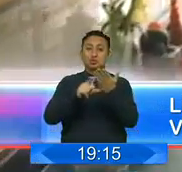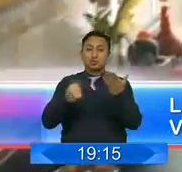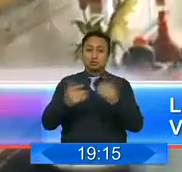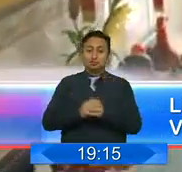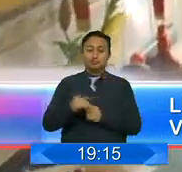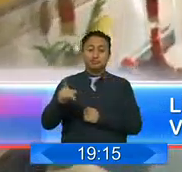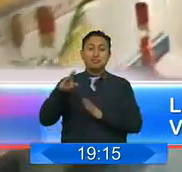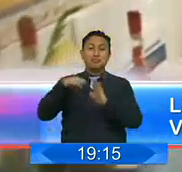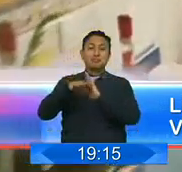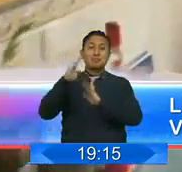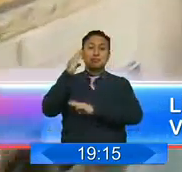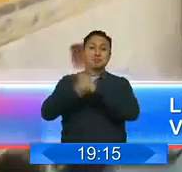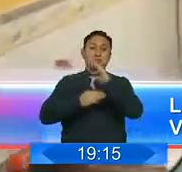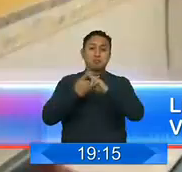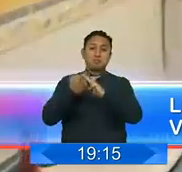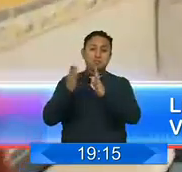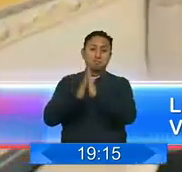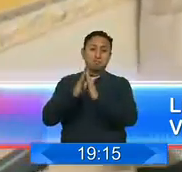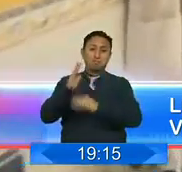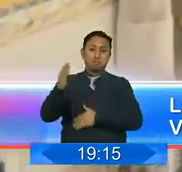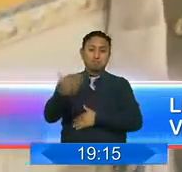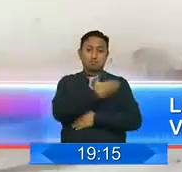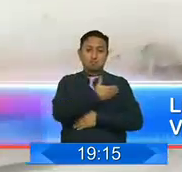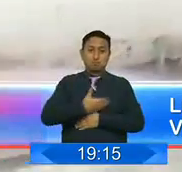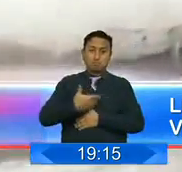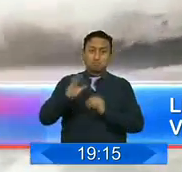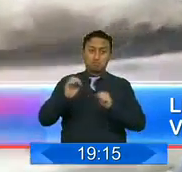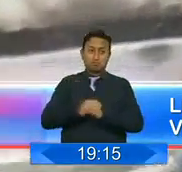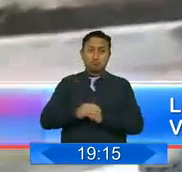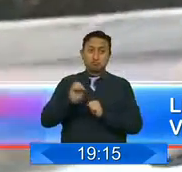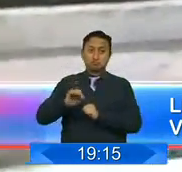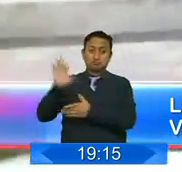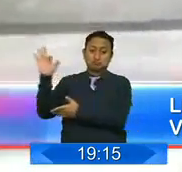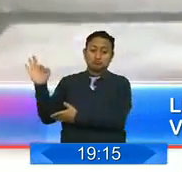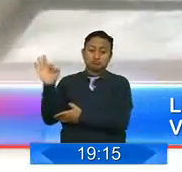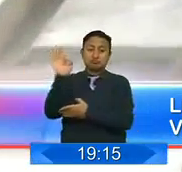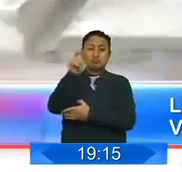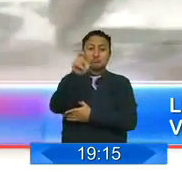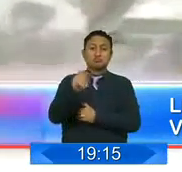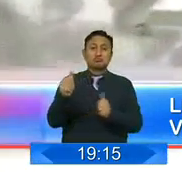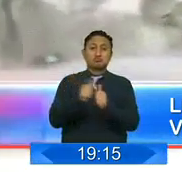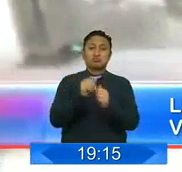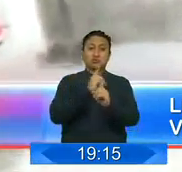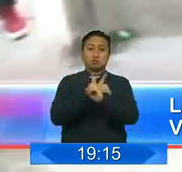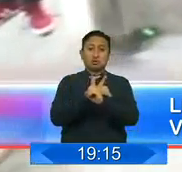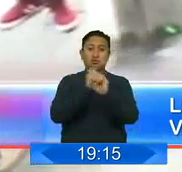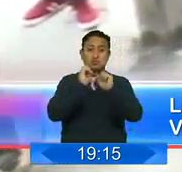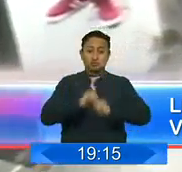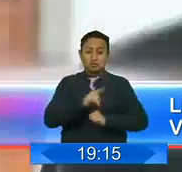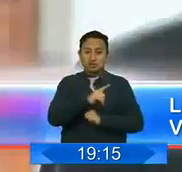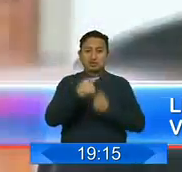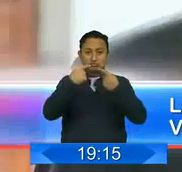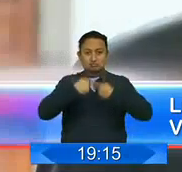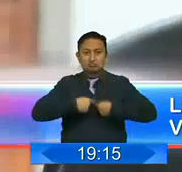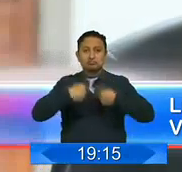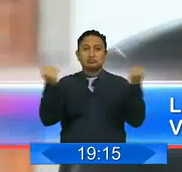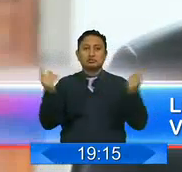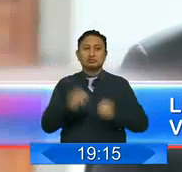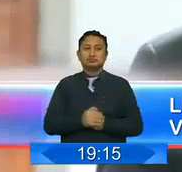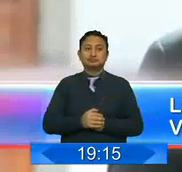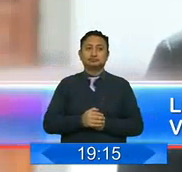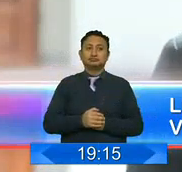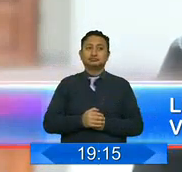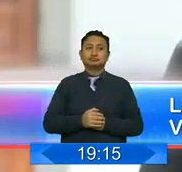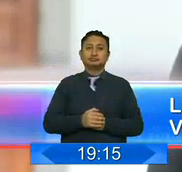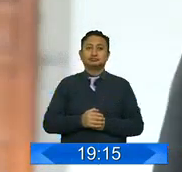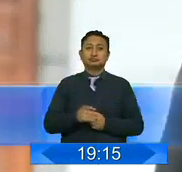Banco Mundial solicitó al primer mandatario que actúe como vocero de programas para personas con discapacidad en la región. El presidente